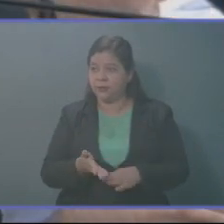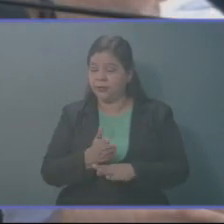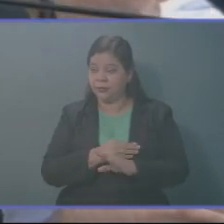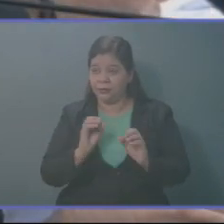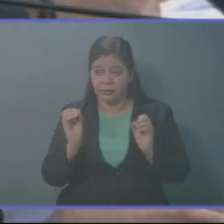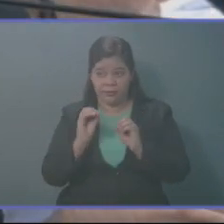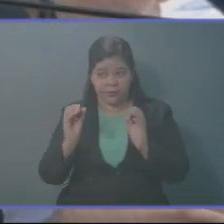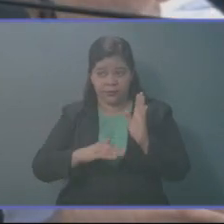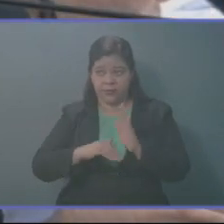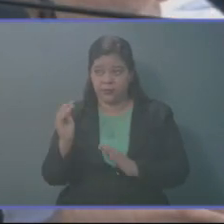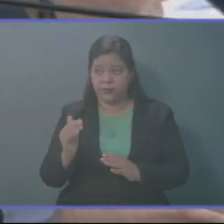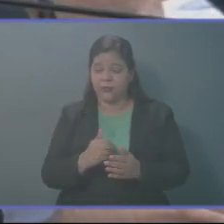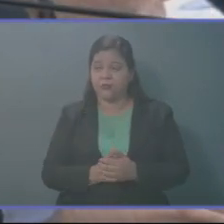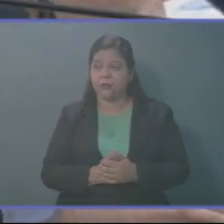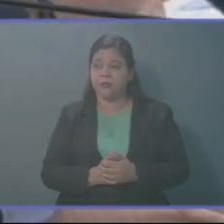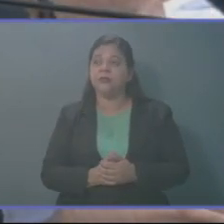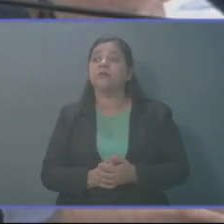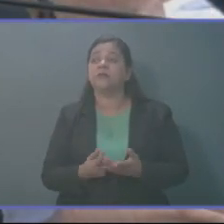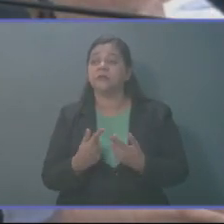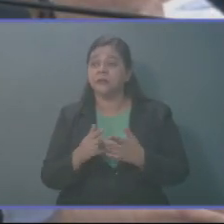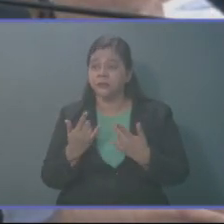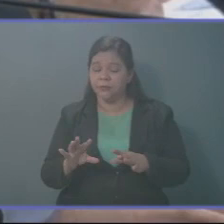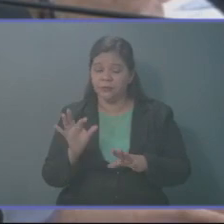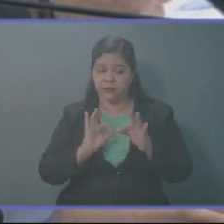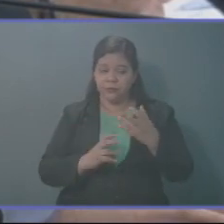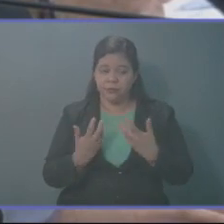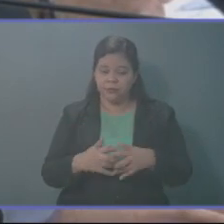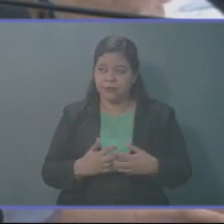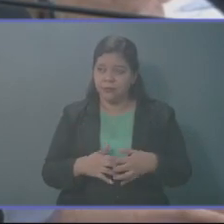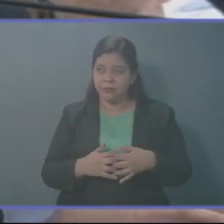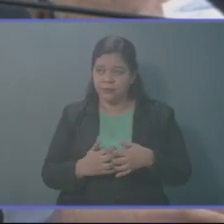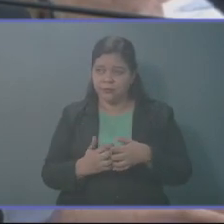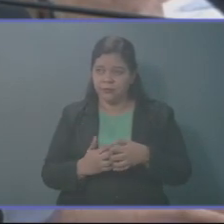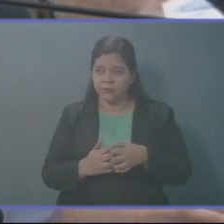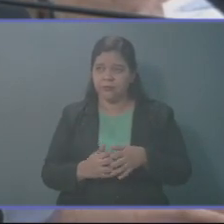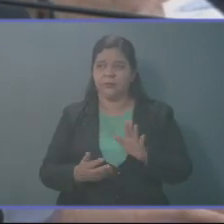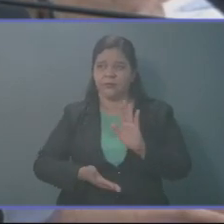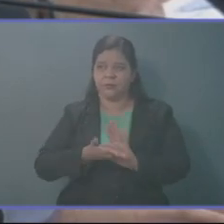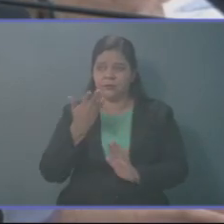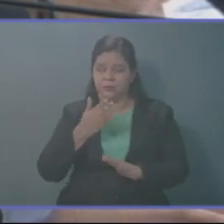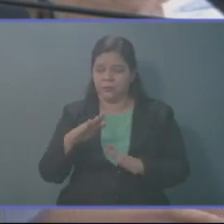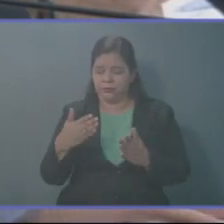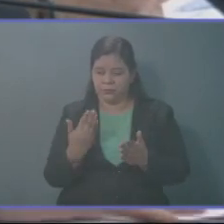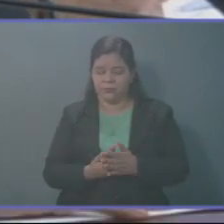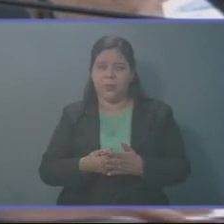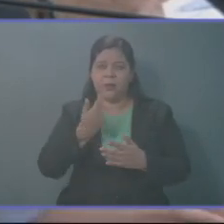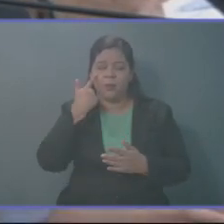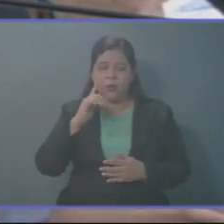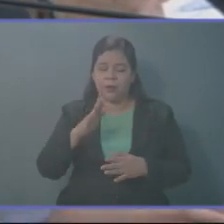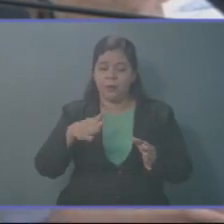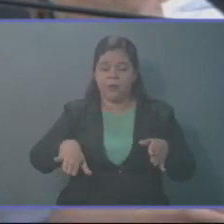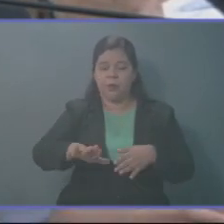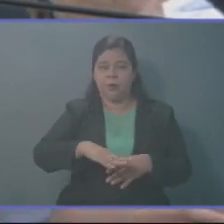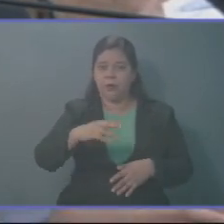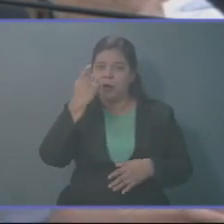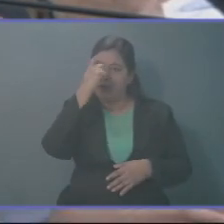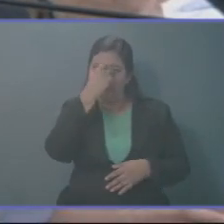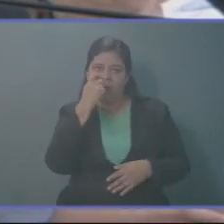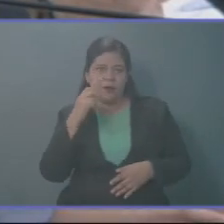producir, igual que un resto de empresas, bazares, salones de belleza,